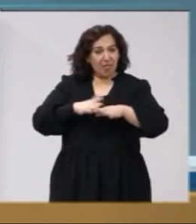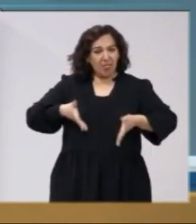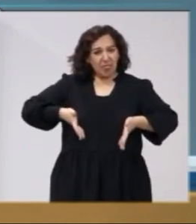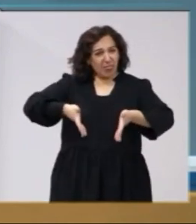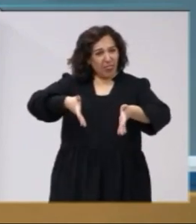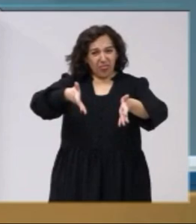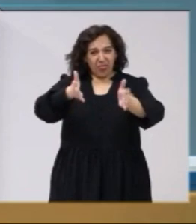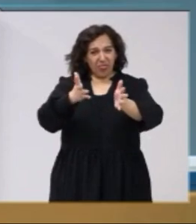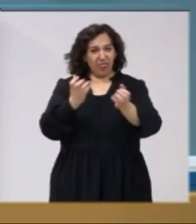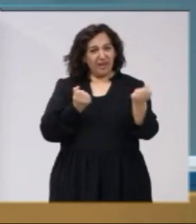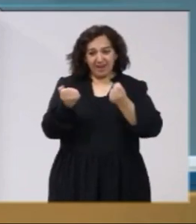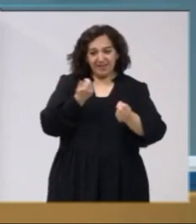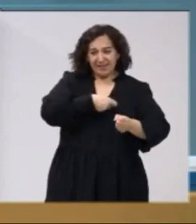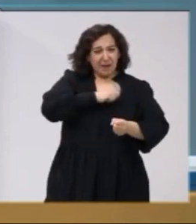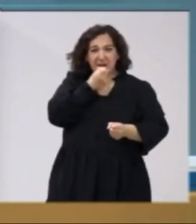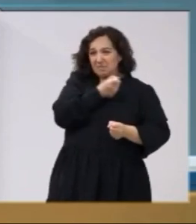de España,